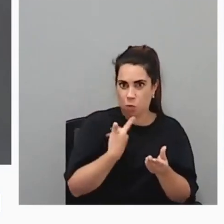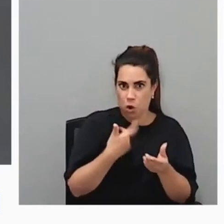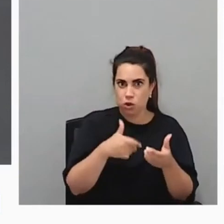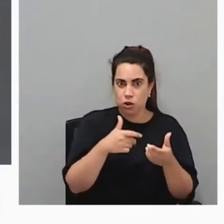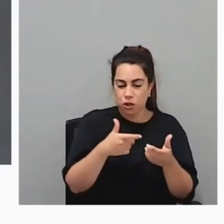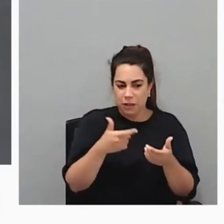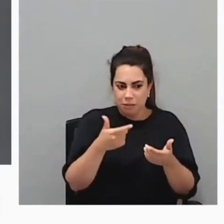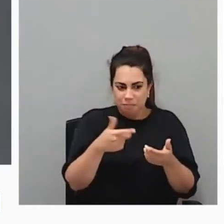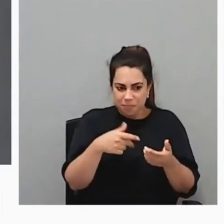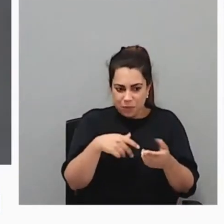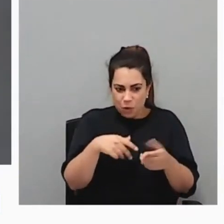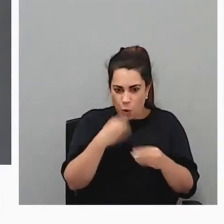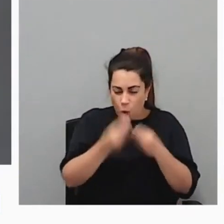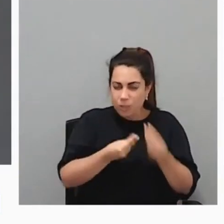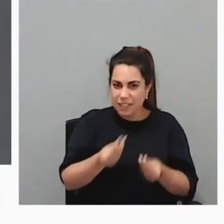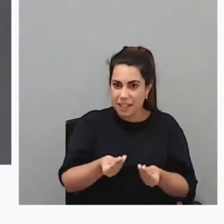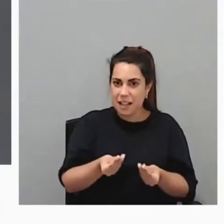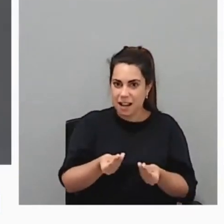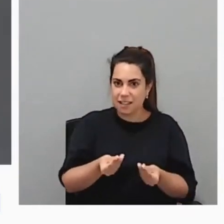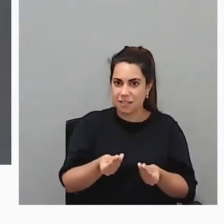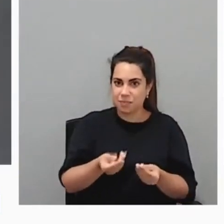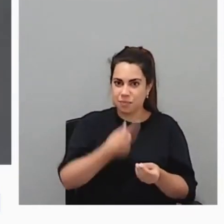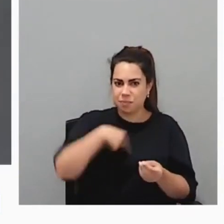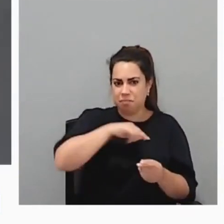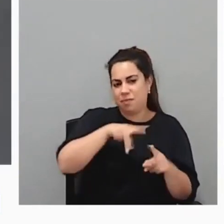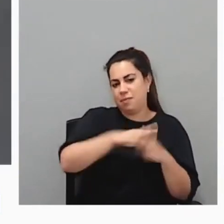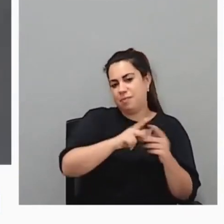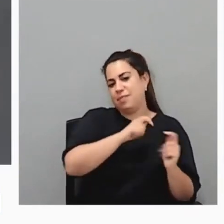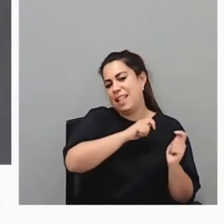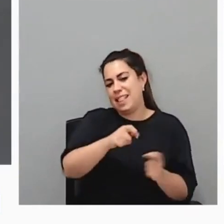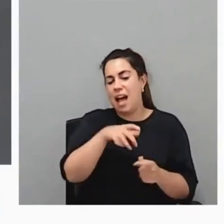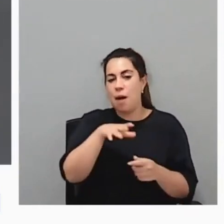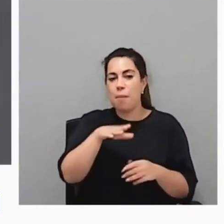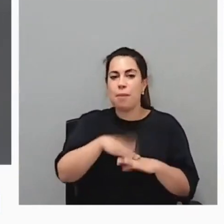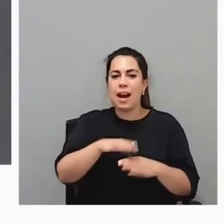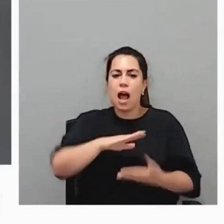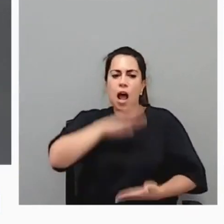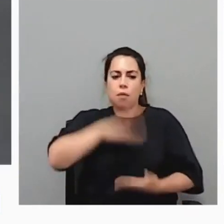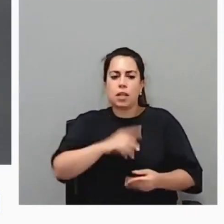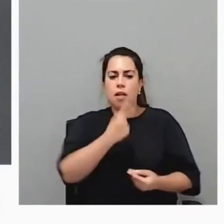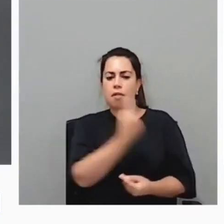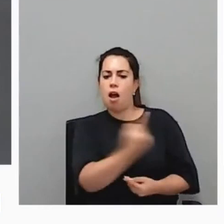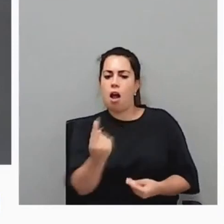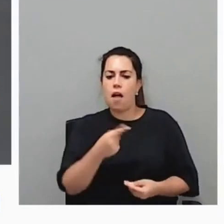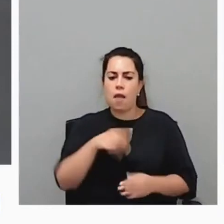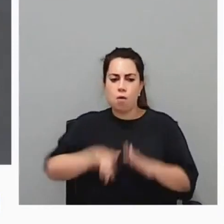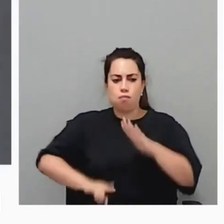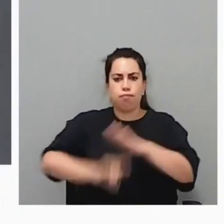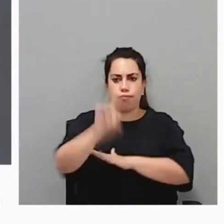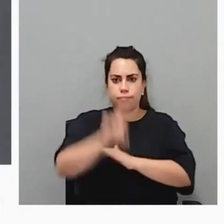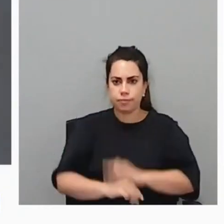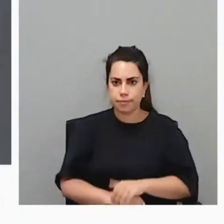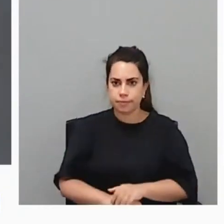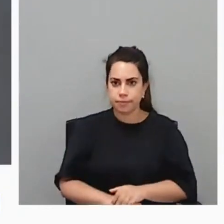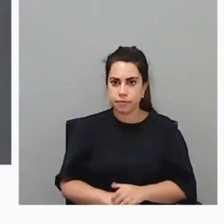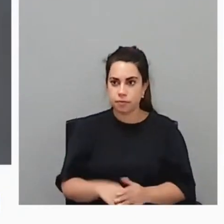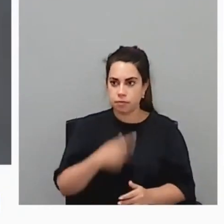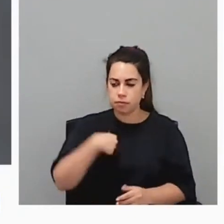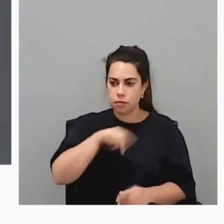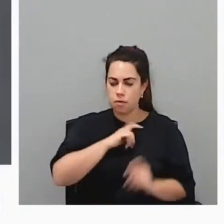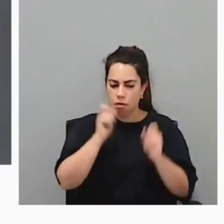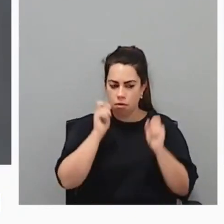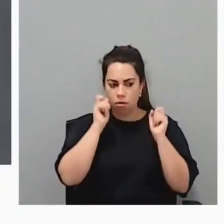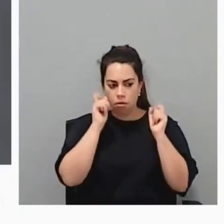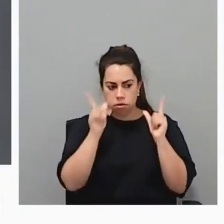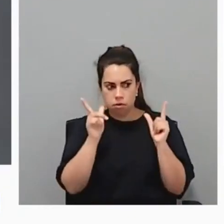tengan esa herramienta que les permita desarrollar su potencial. De alguna forma nos dábamos cuenta de